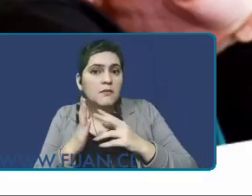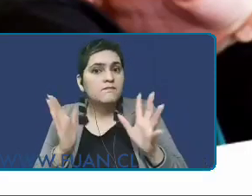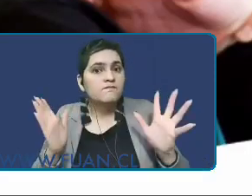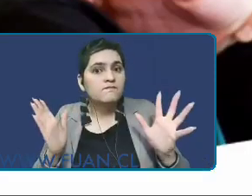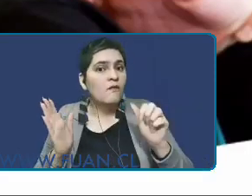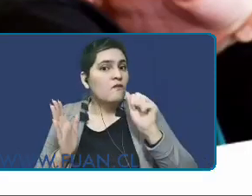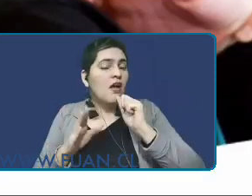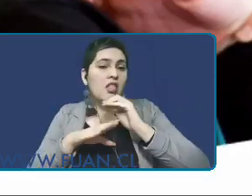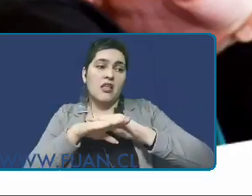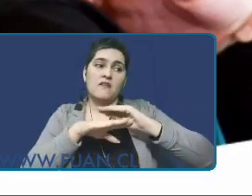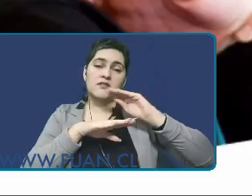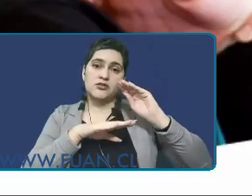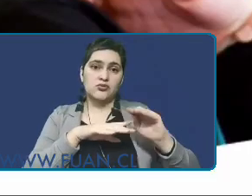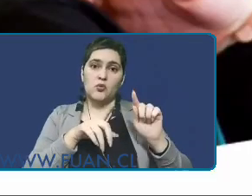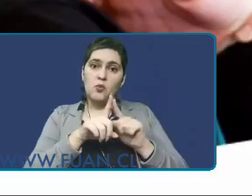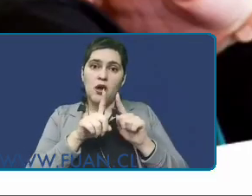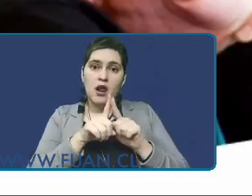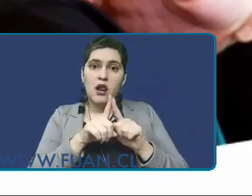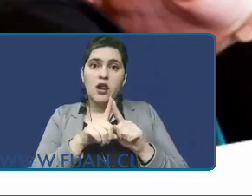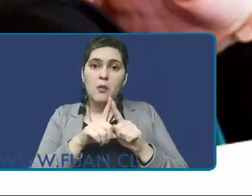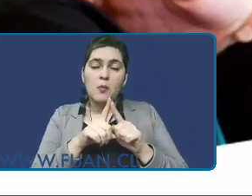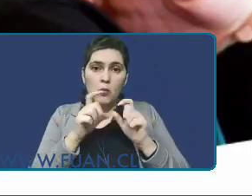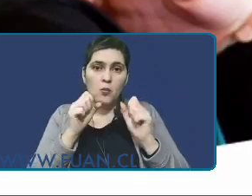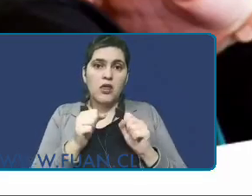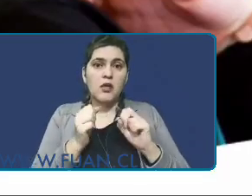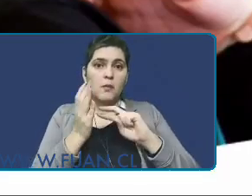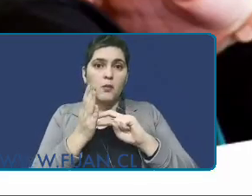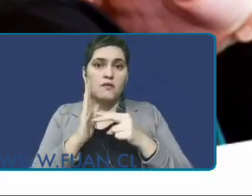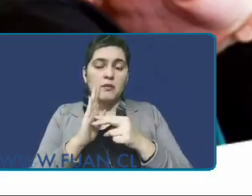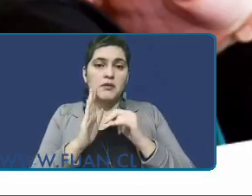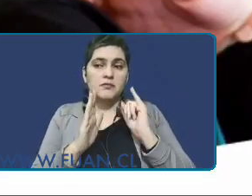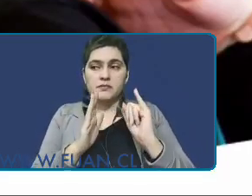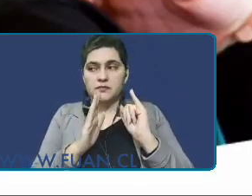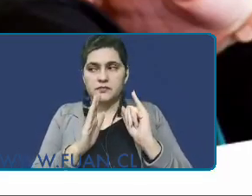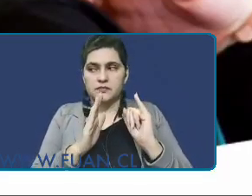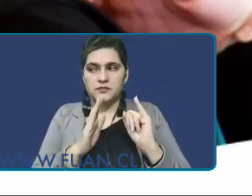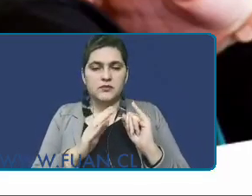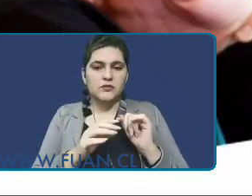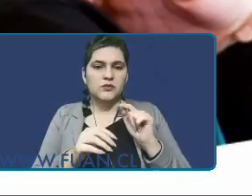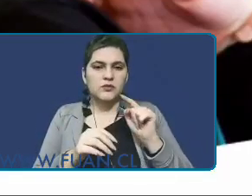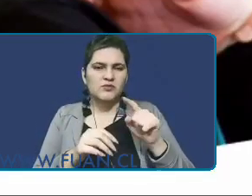Entonces, sí puedo tener problemas porque, imagínense,